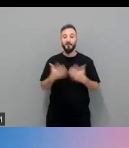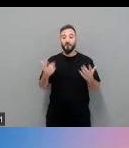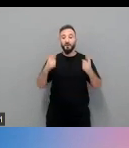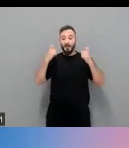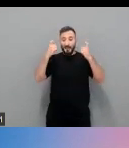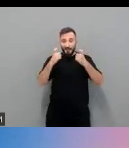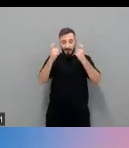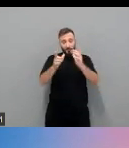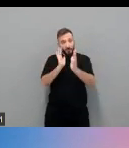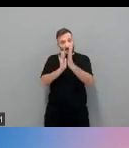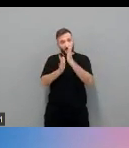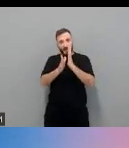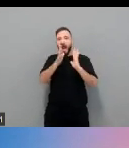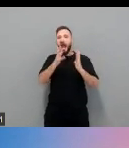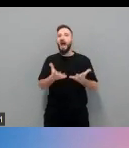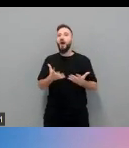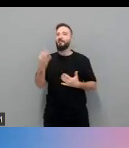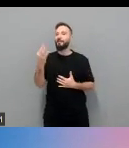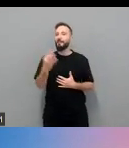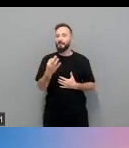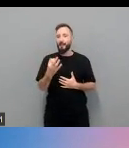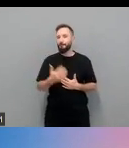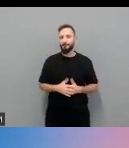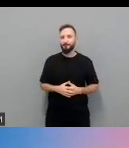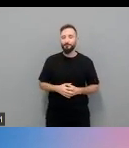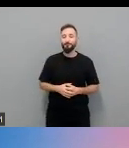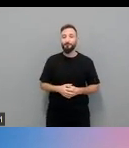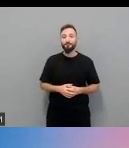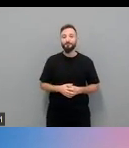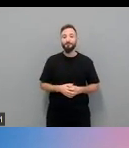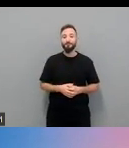explicar en esta primera parte de las ayudas sociales es